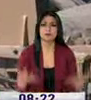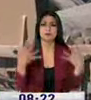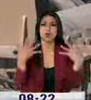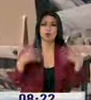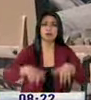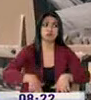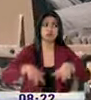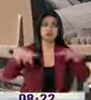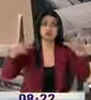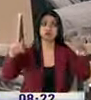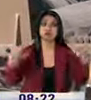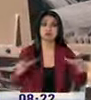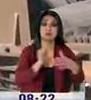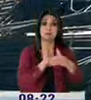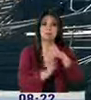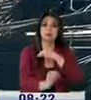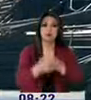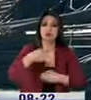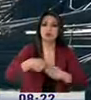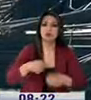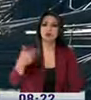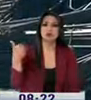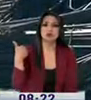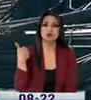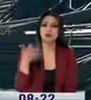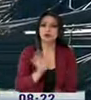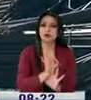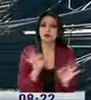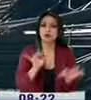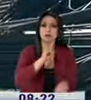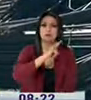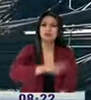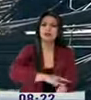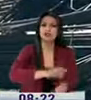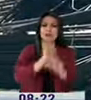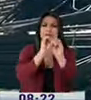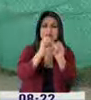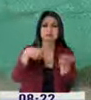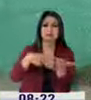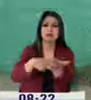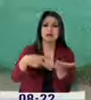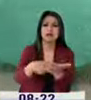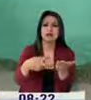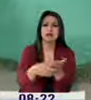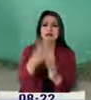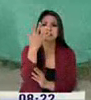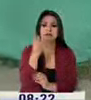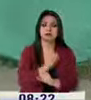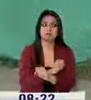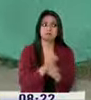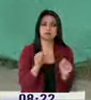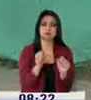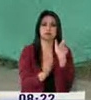como es el Metro de Quito no contará con baterías sanitarias en ninguna de sus 15 paradas,